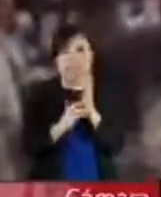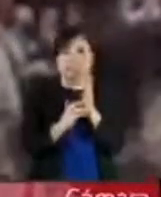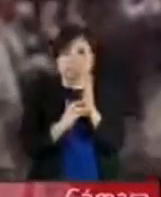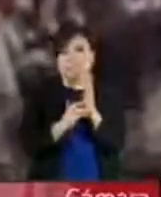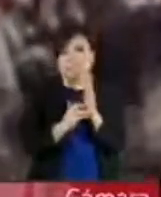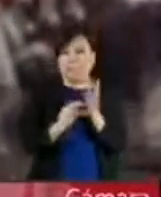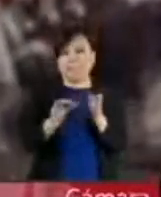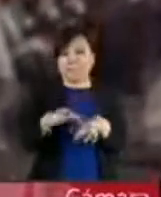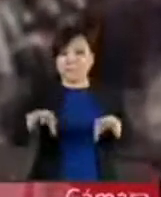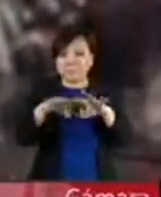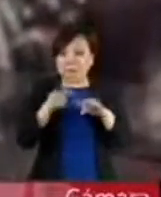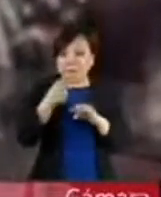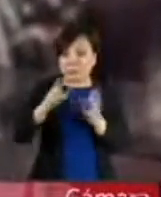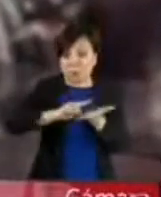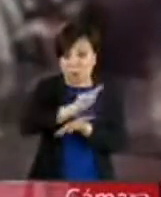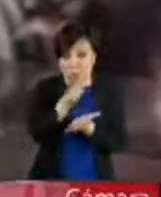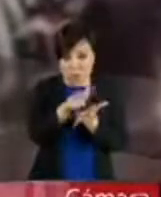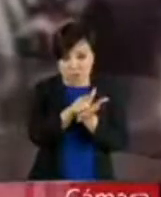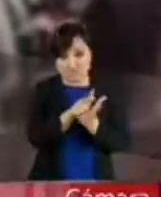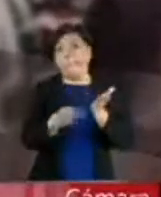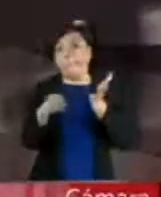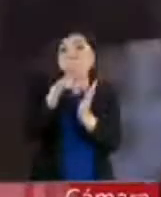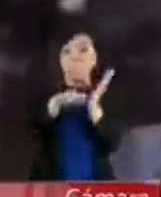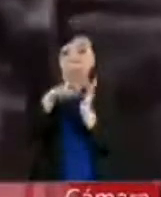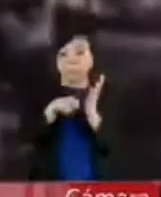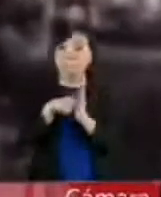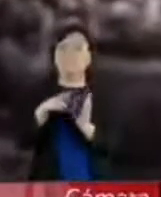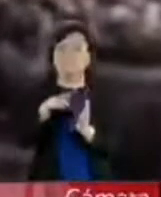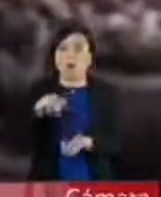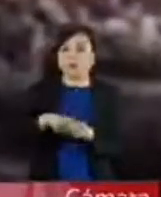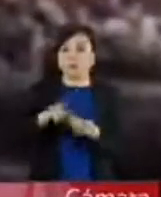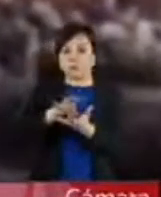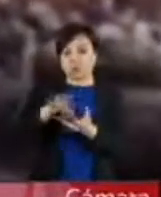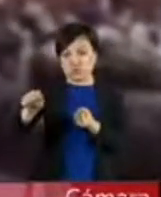muy importante. Por las reformas que están en nuestra